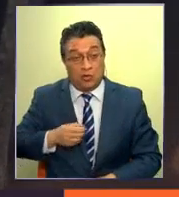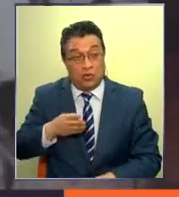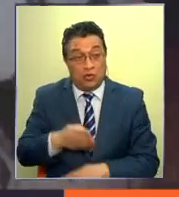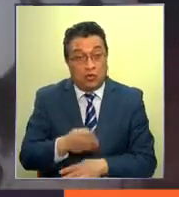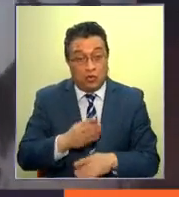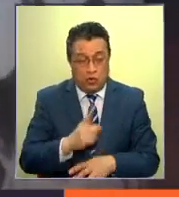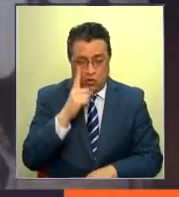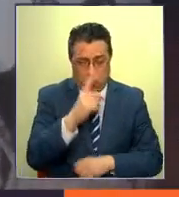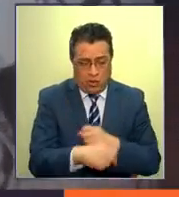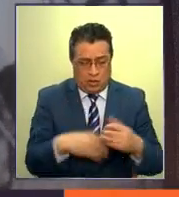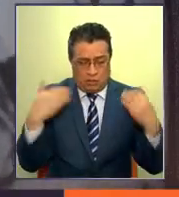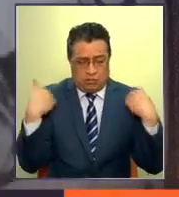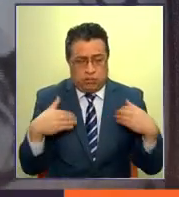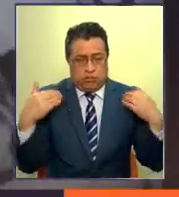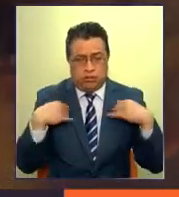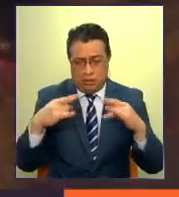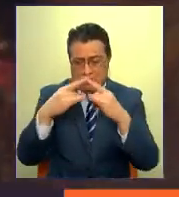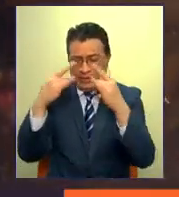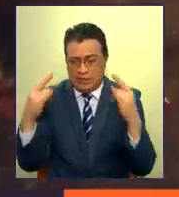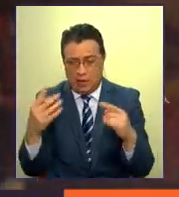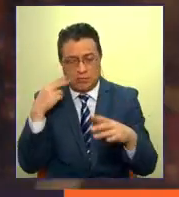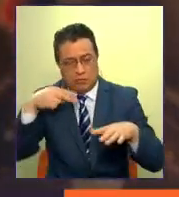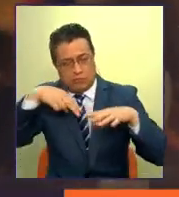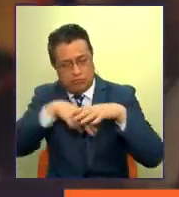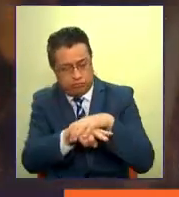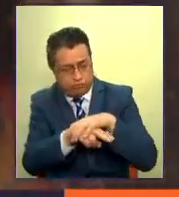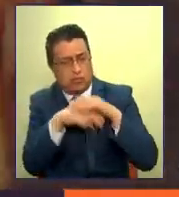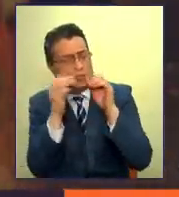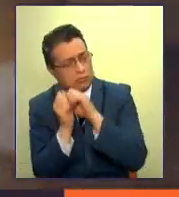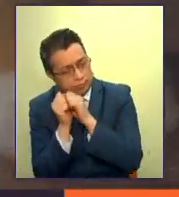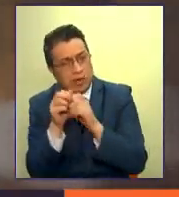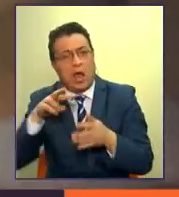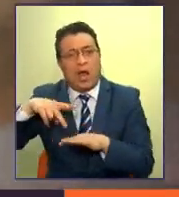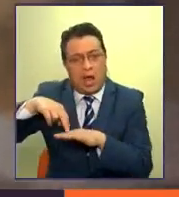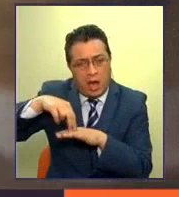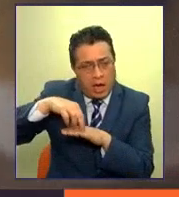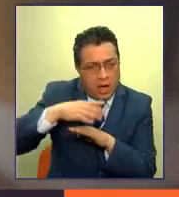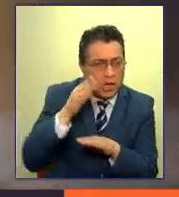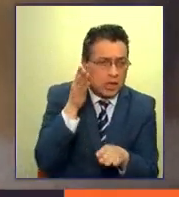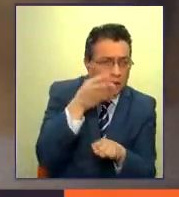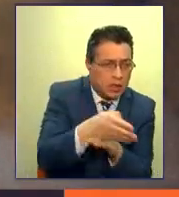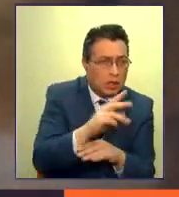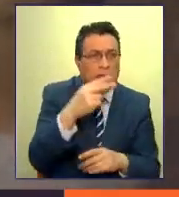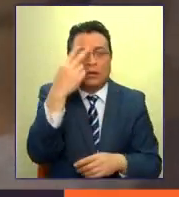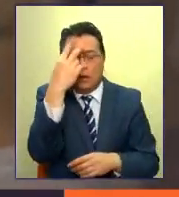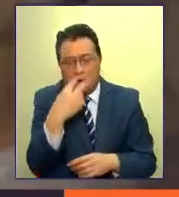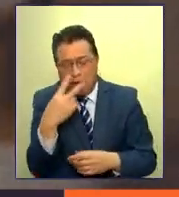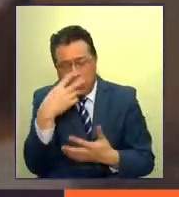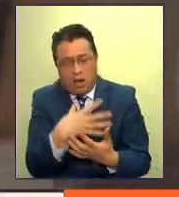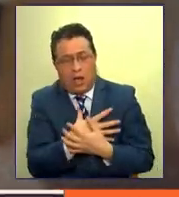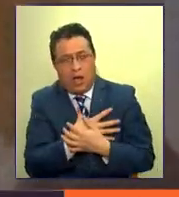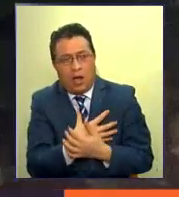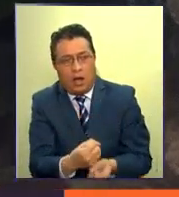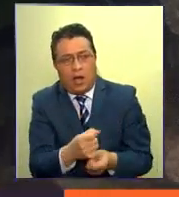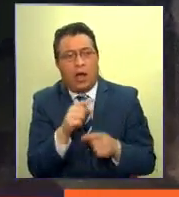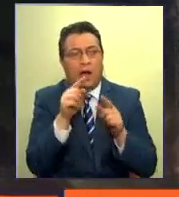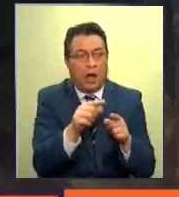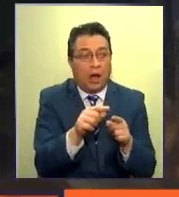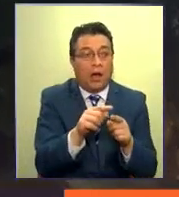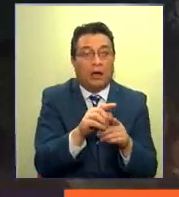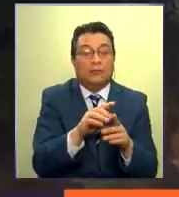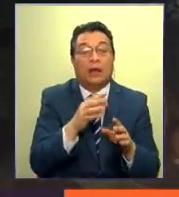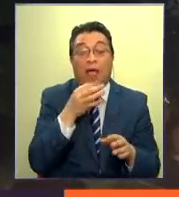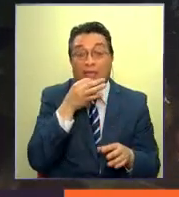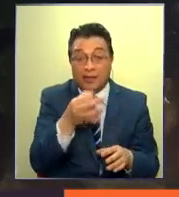preparan cada año con carpas y sacos de dormir, los que llegan caminando, los que lloran de pasión por su China, dicen que apenas